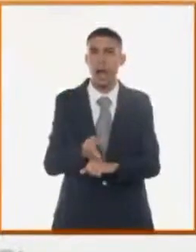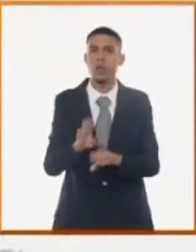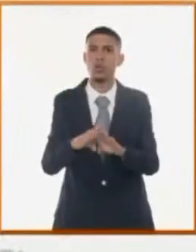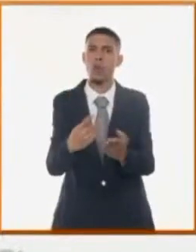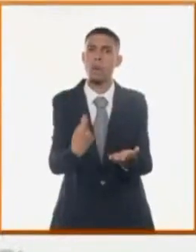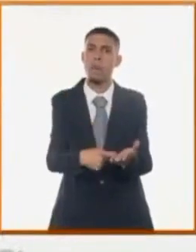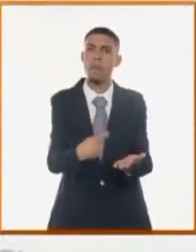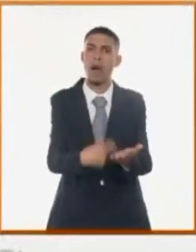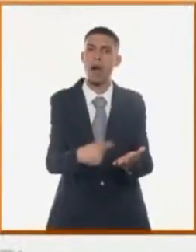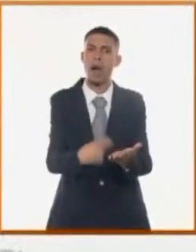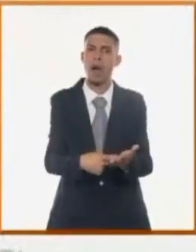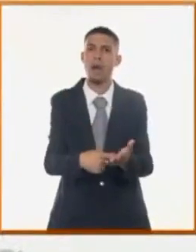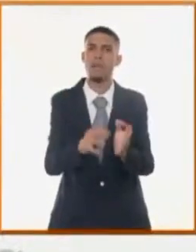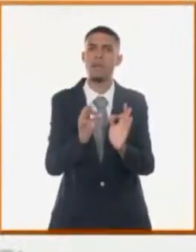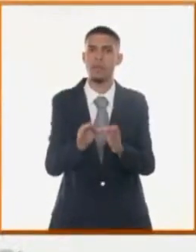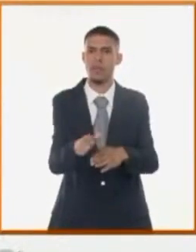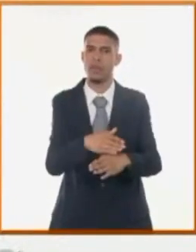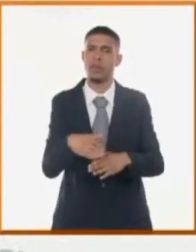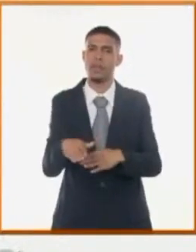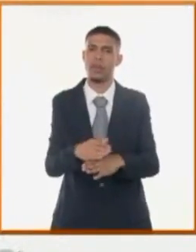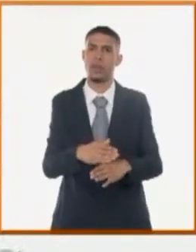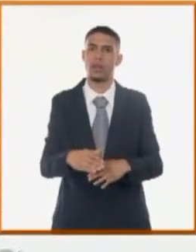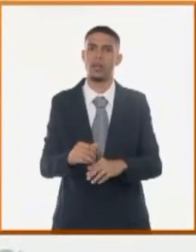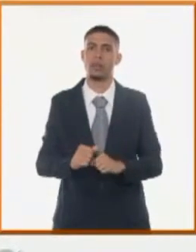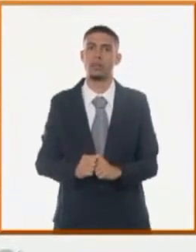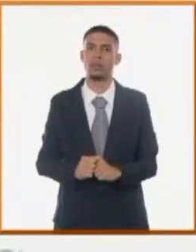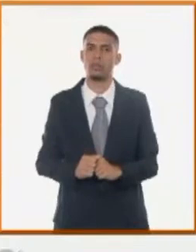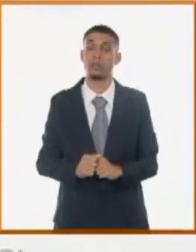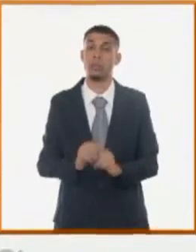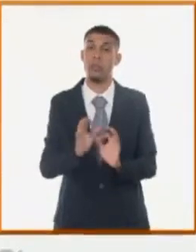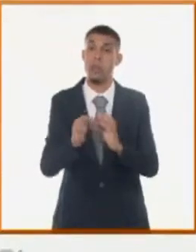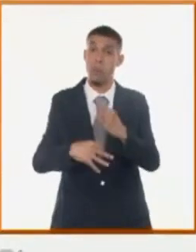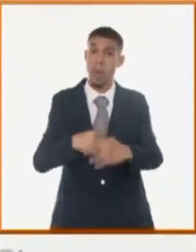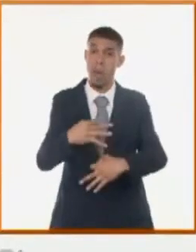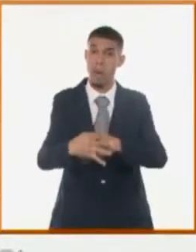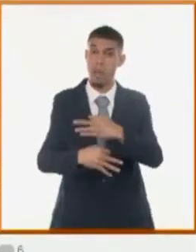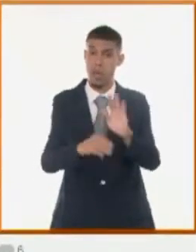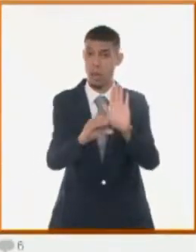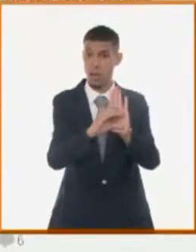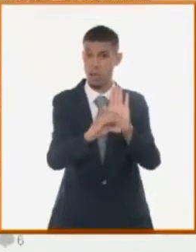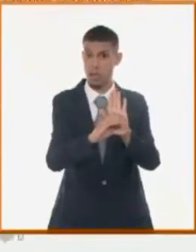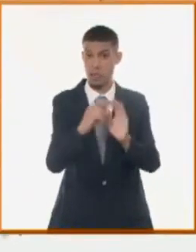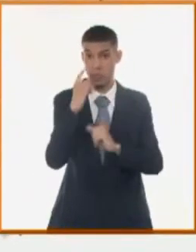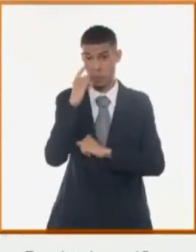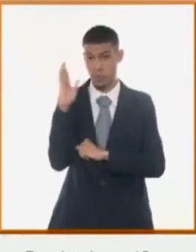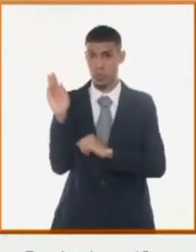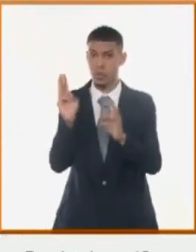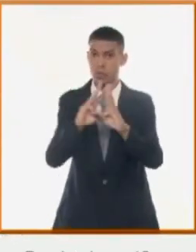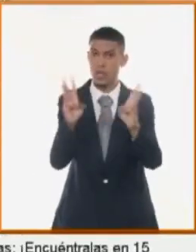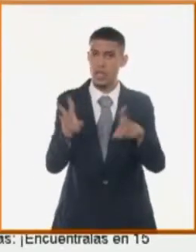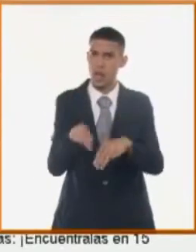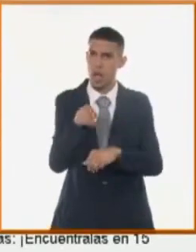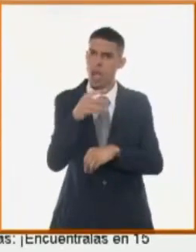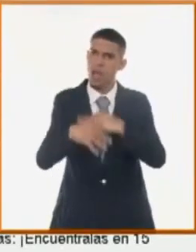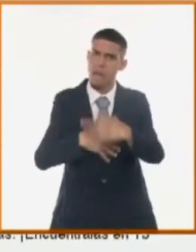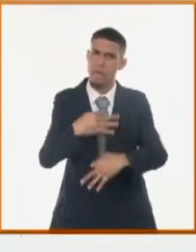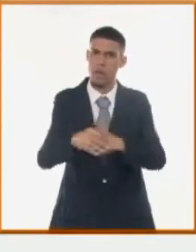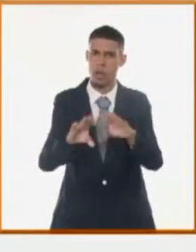primas, insumos y bienes intermedios. Según se refleja en la Gaceta Oficial y en el sitio web Cuba Debate,